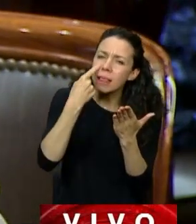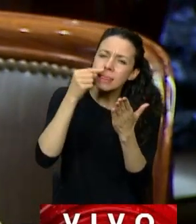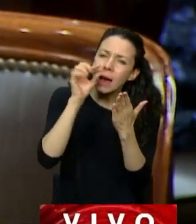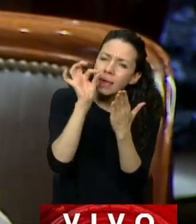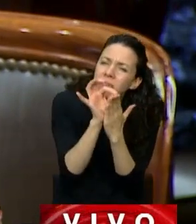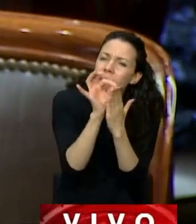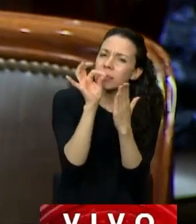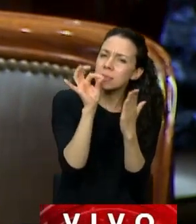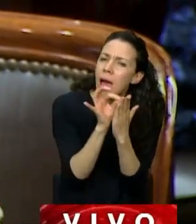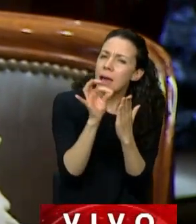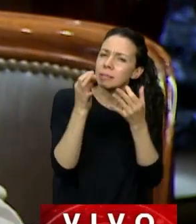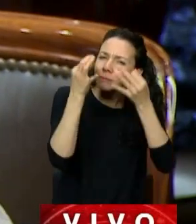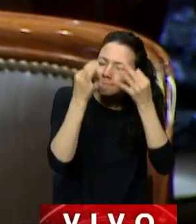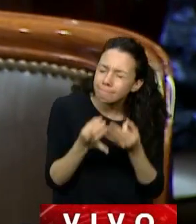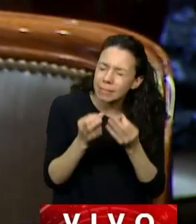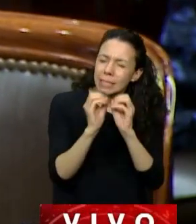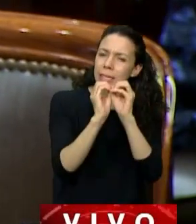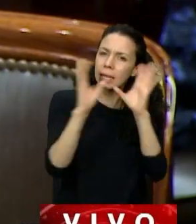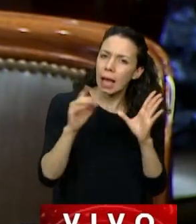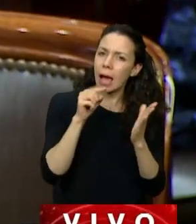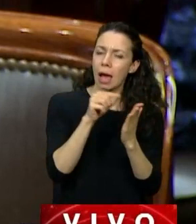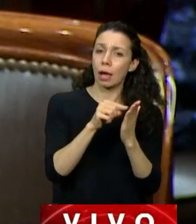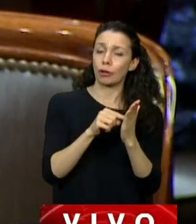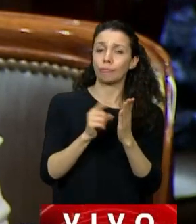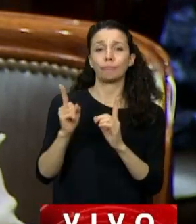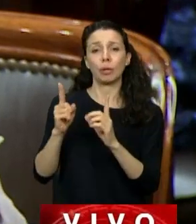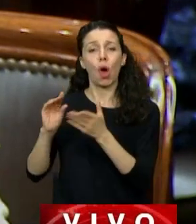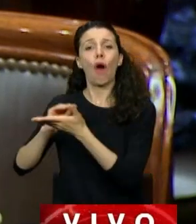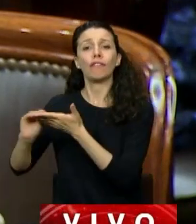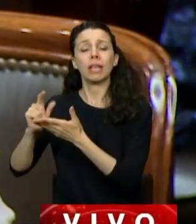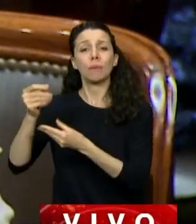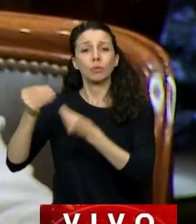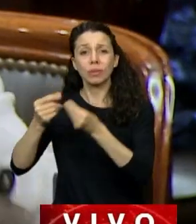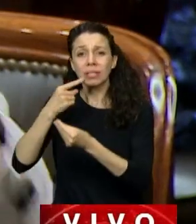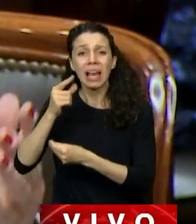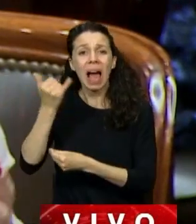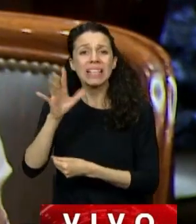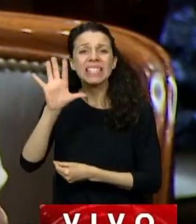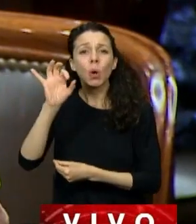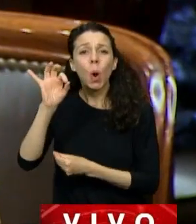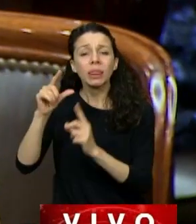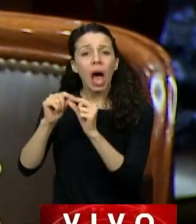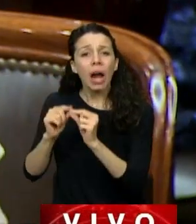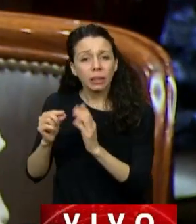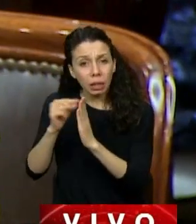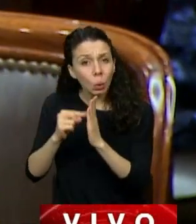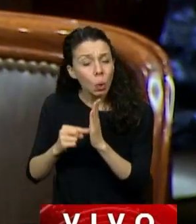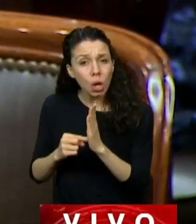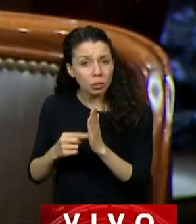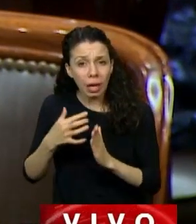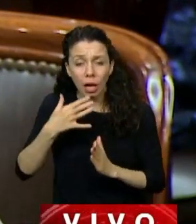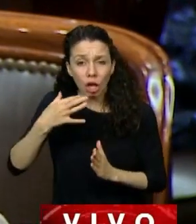estudio. Más cuando vemos, como señaló la Oficina de Presupuesto, que hay más de 50 artículos que no tendrían que estar en esta ley. Y